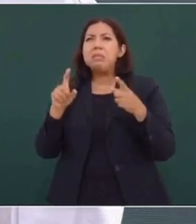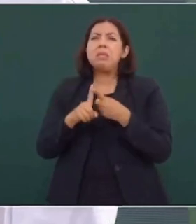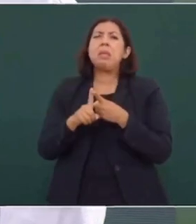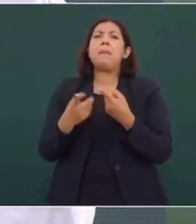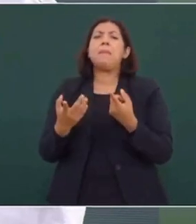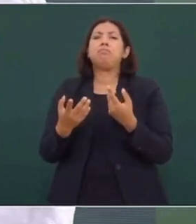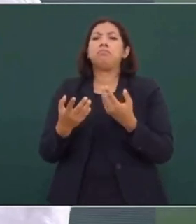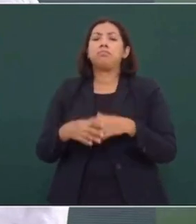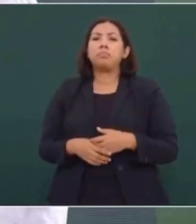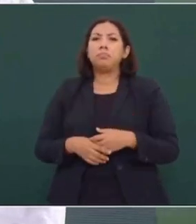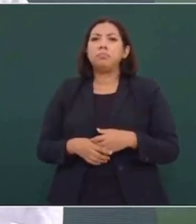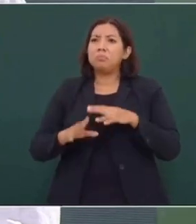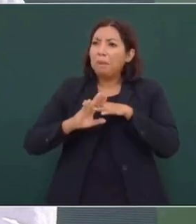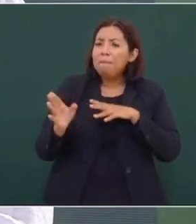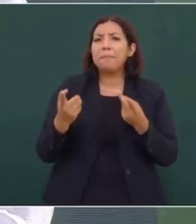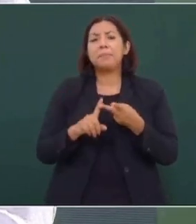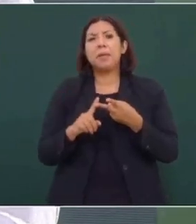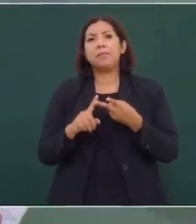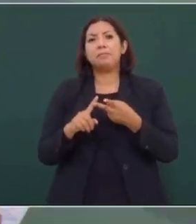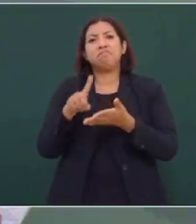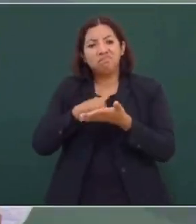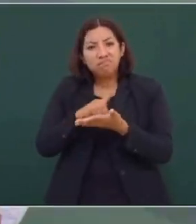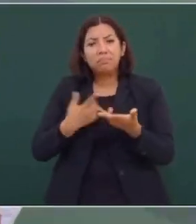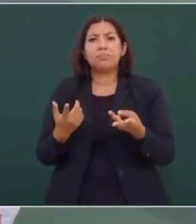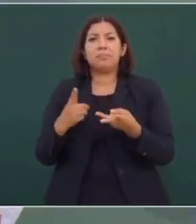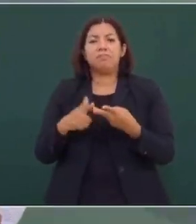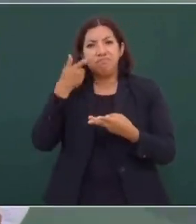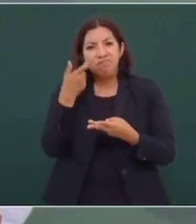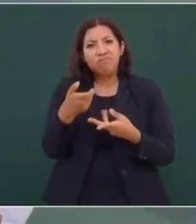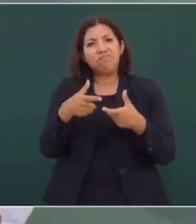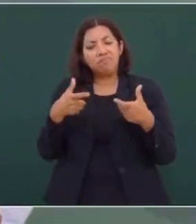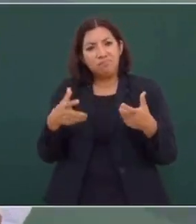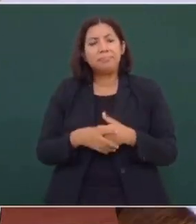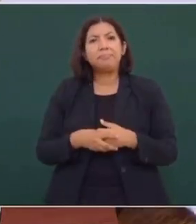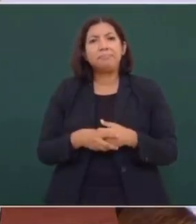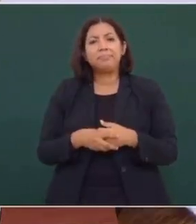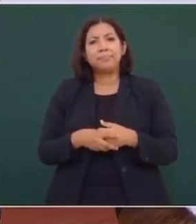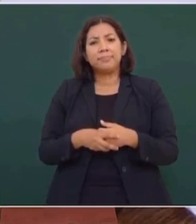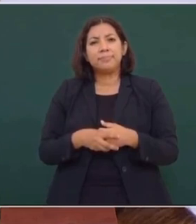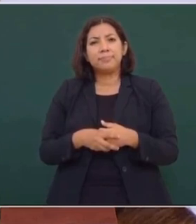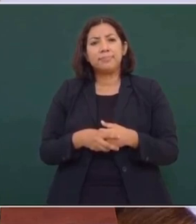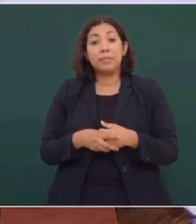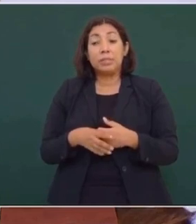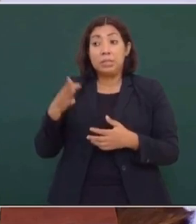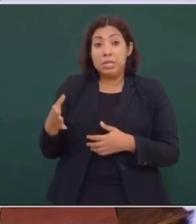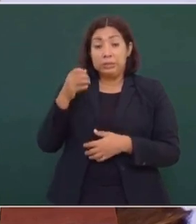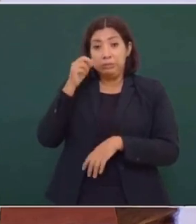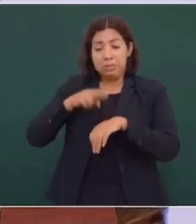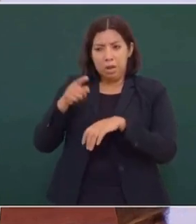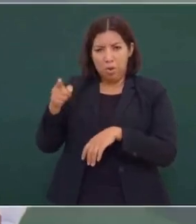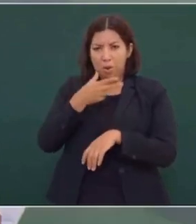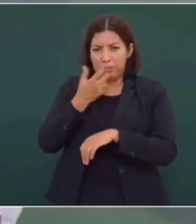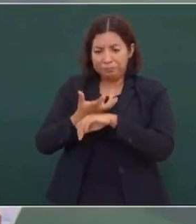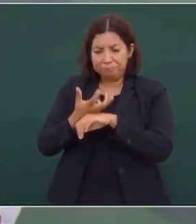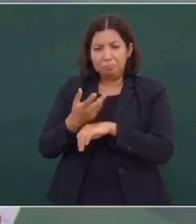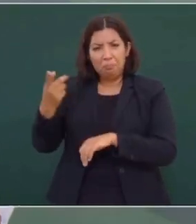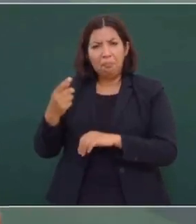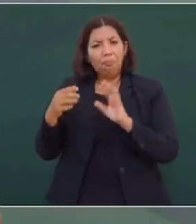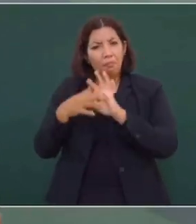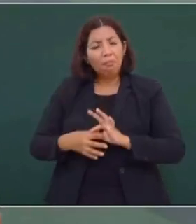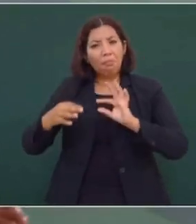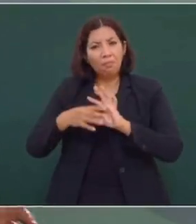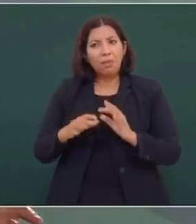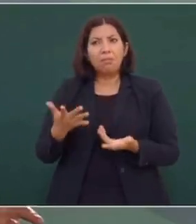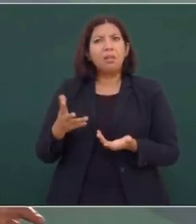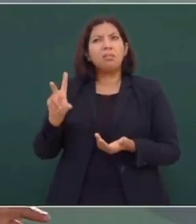migración, narcotráfico, cooperación económica. Y el secretario Blinken también, creo que